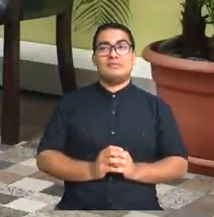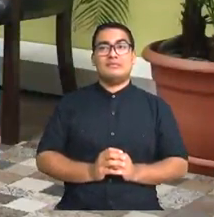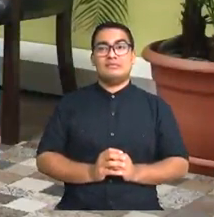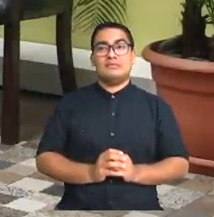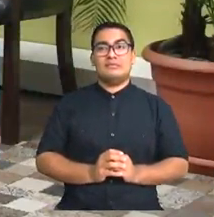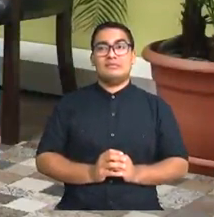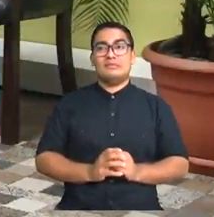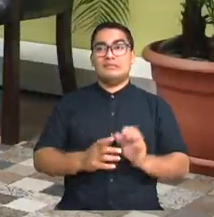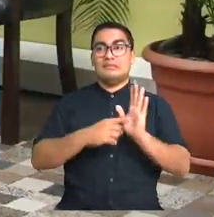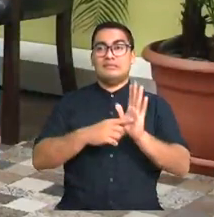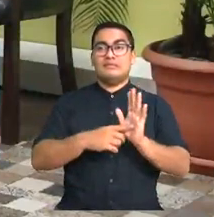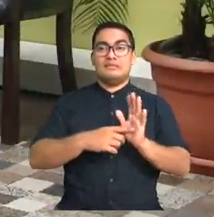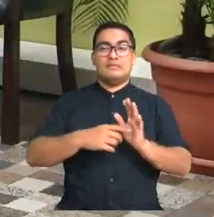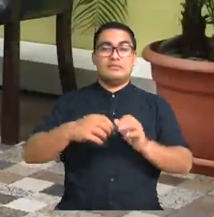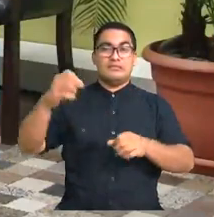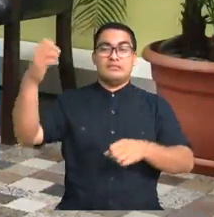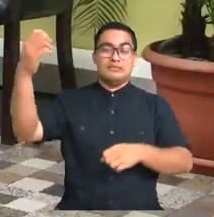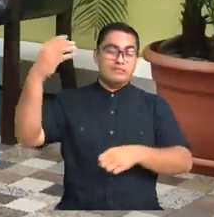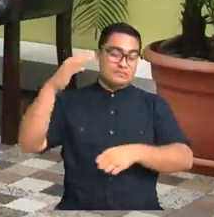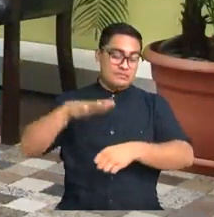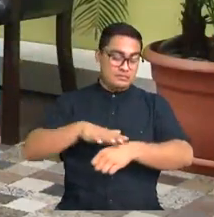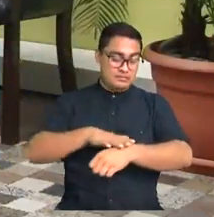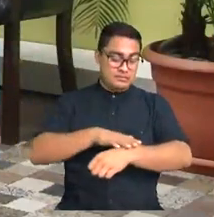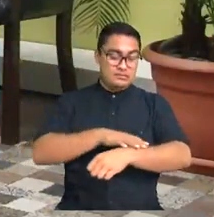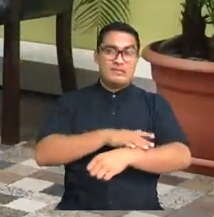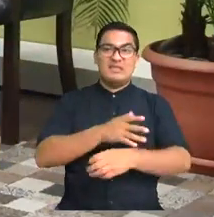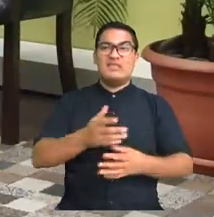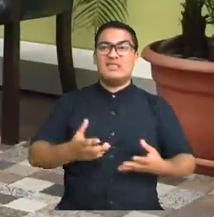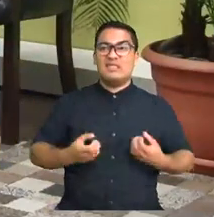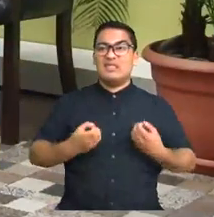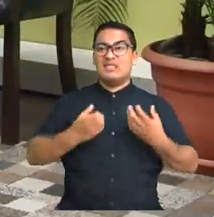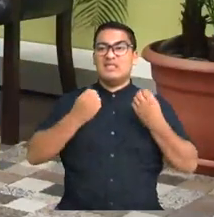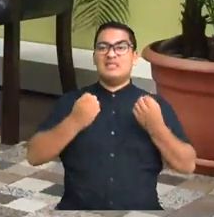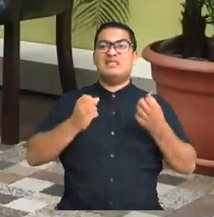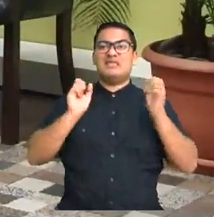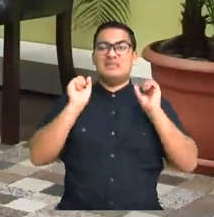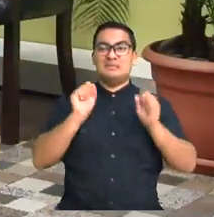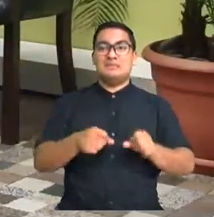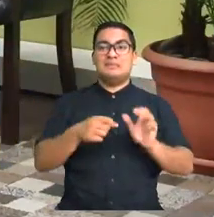un cáncer de piel antes de los 40 años se requiere de que tengamos